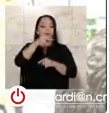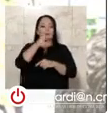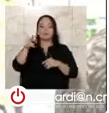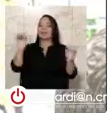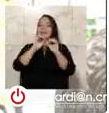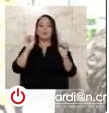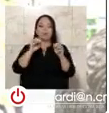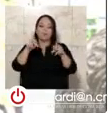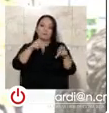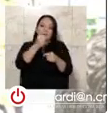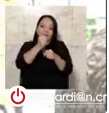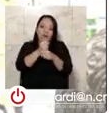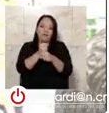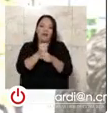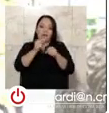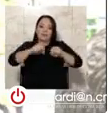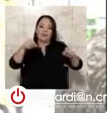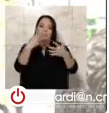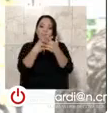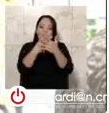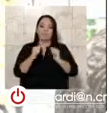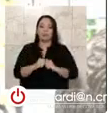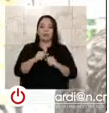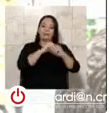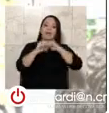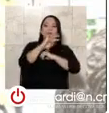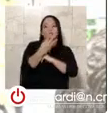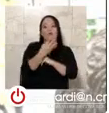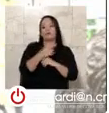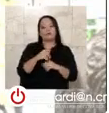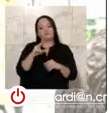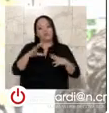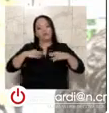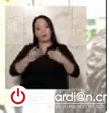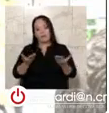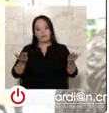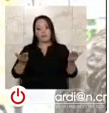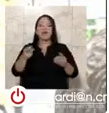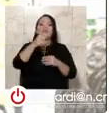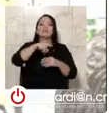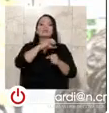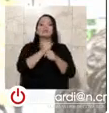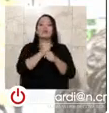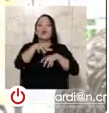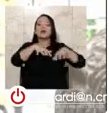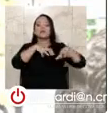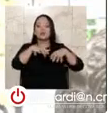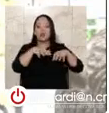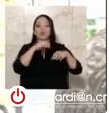sistema penitenciario porque hay un voto de la sala que lo impide porque dio curso a una acción